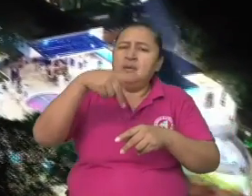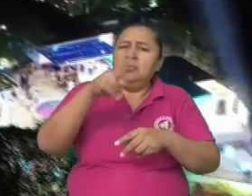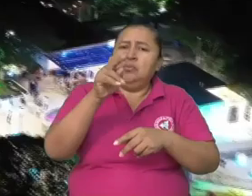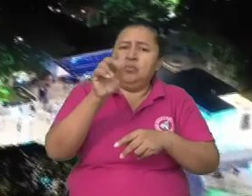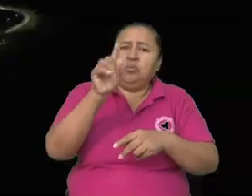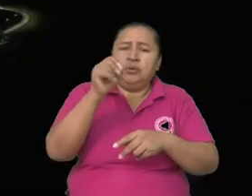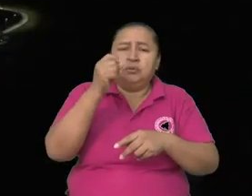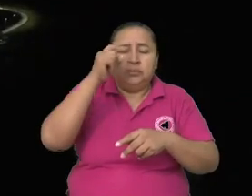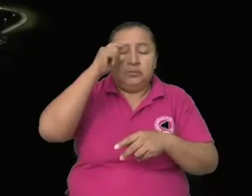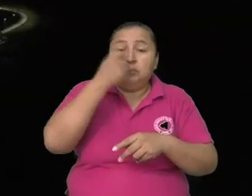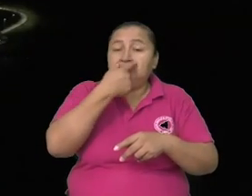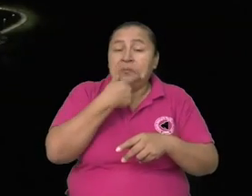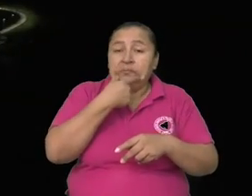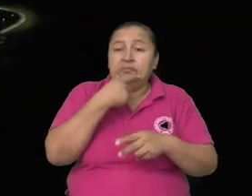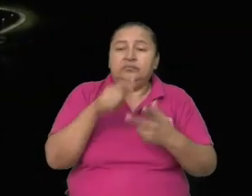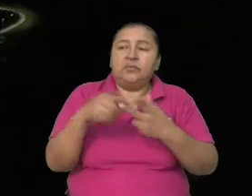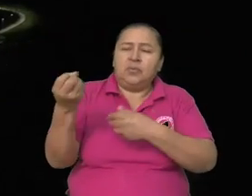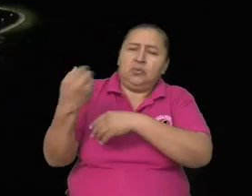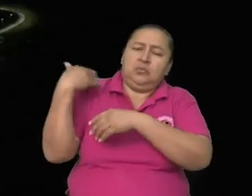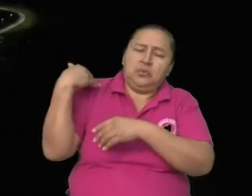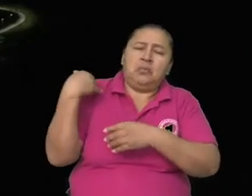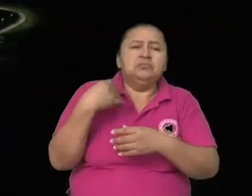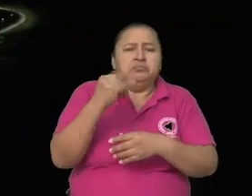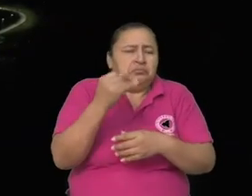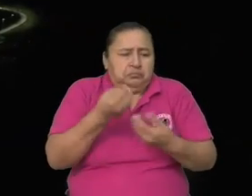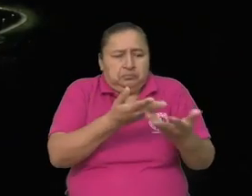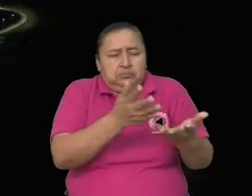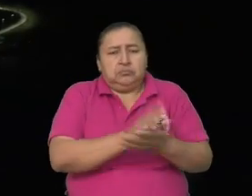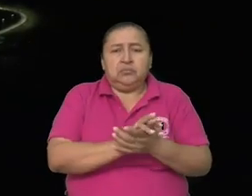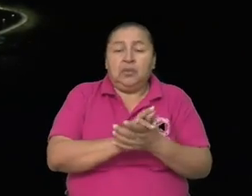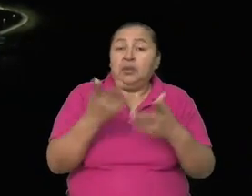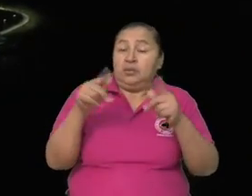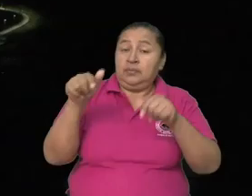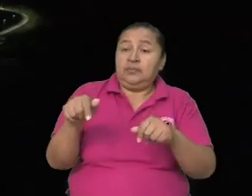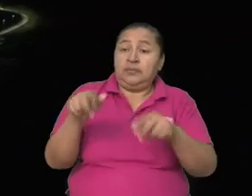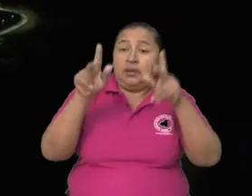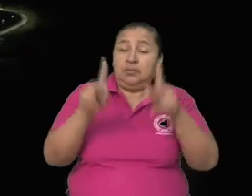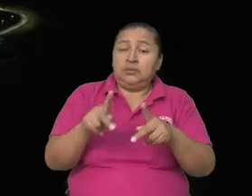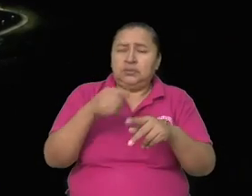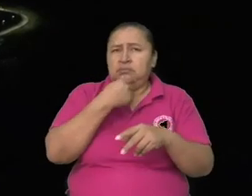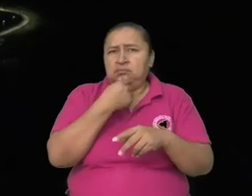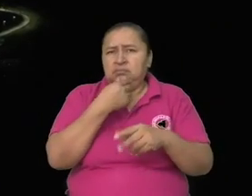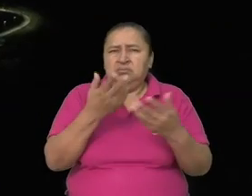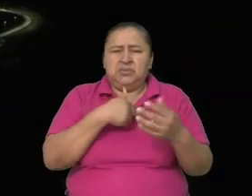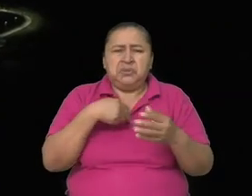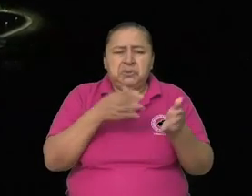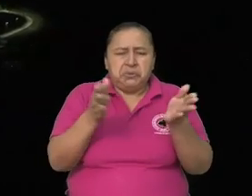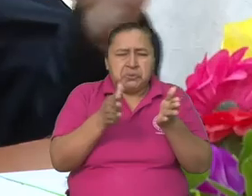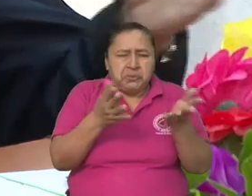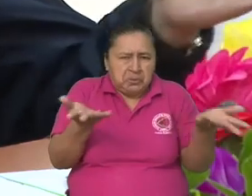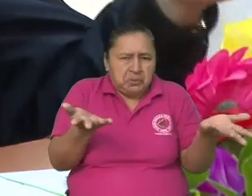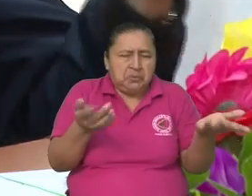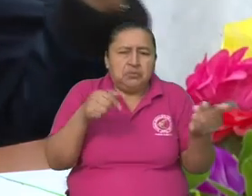Fonseca, y nos orientó pues que lo hiciéramos. Pero en ese momento la mente se nos abrió, dije, yo no voy a hacer eso, chiquito, vamos a